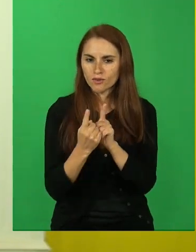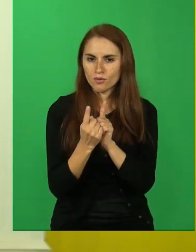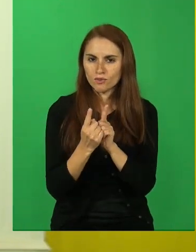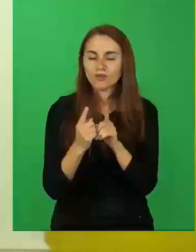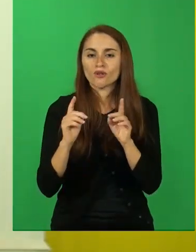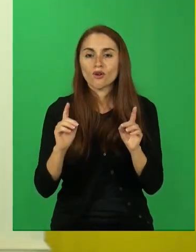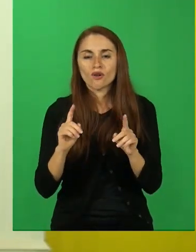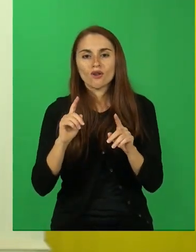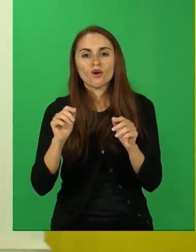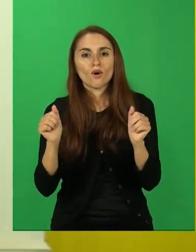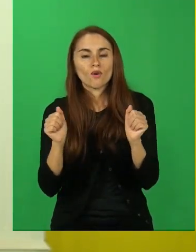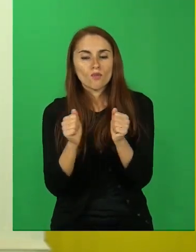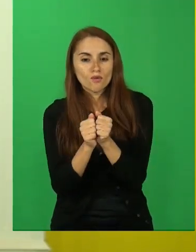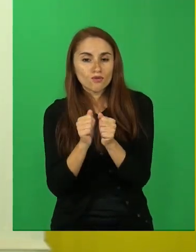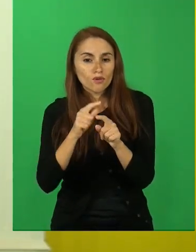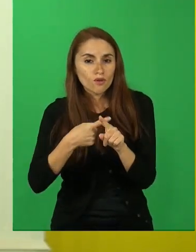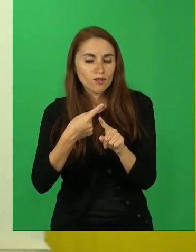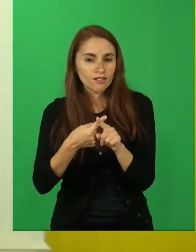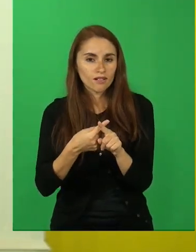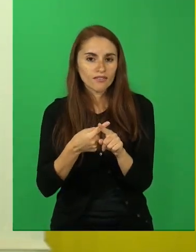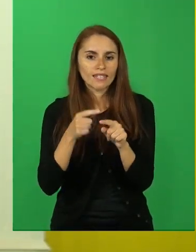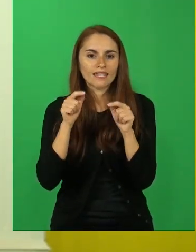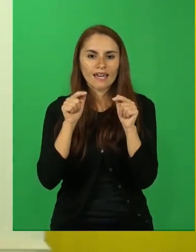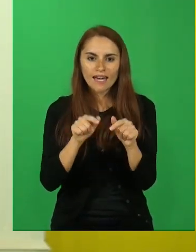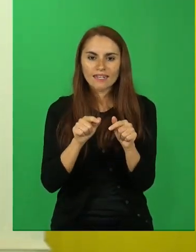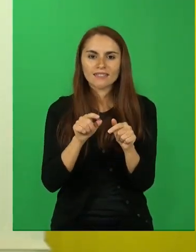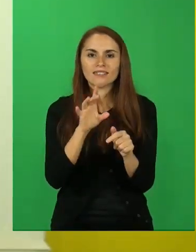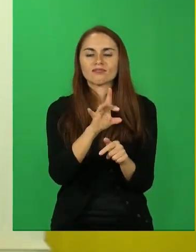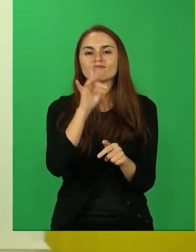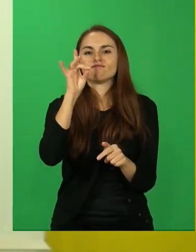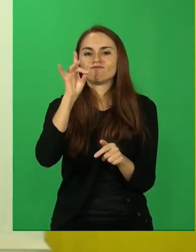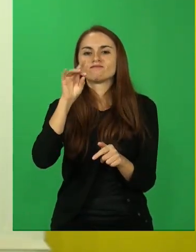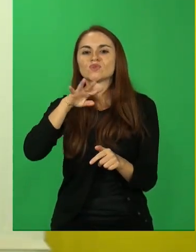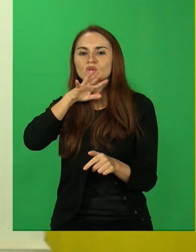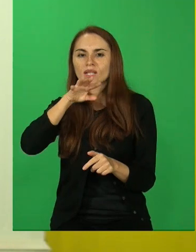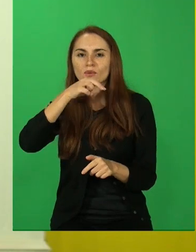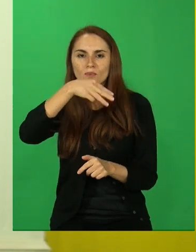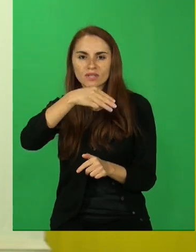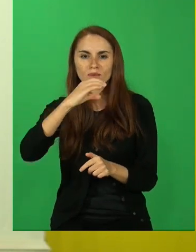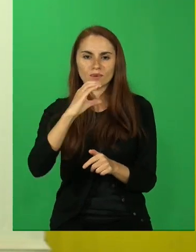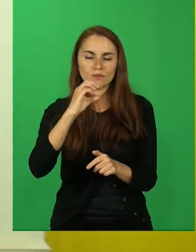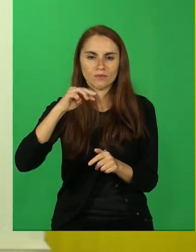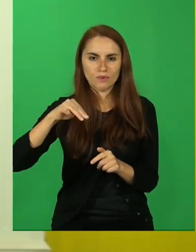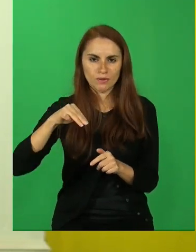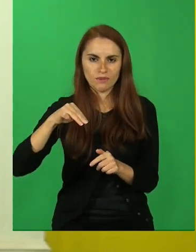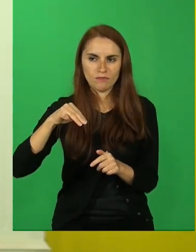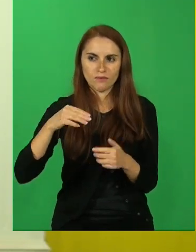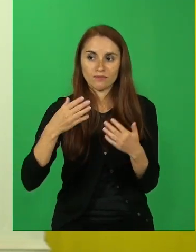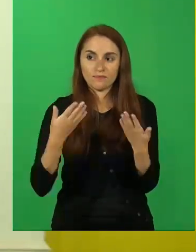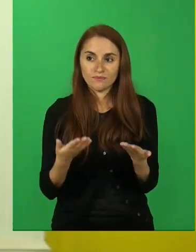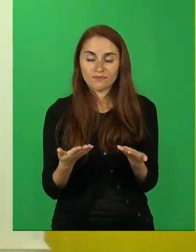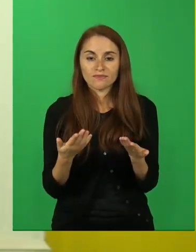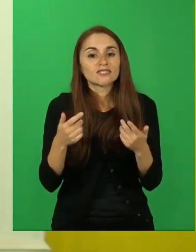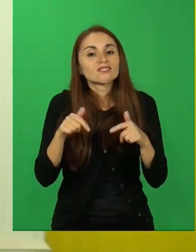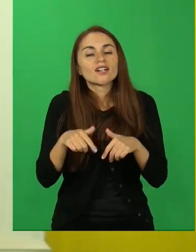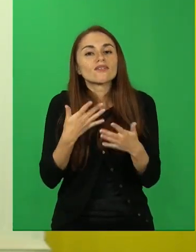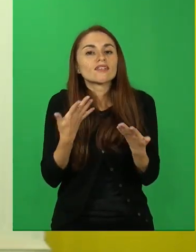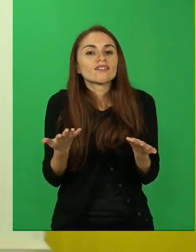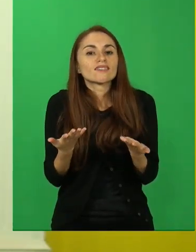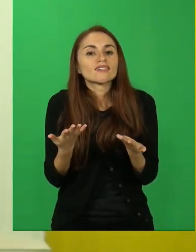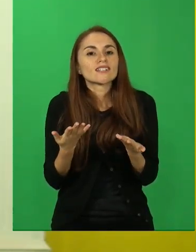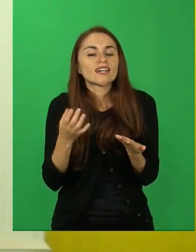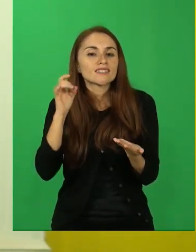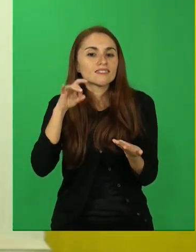se vuelven a juntar los elementos del problema, hablamos de mínimo común múltiplo. Así que ahora, ya que